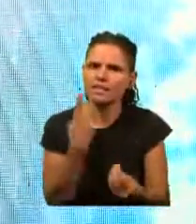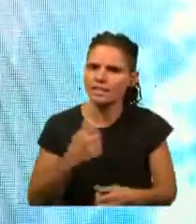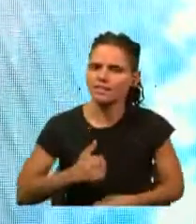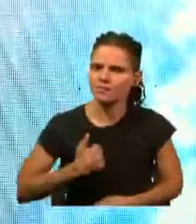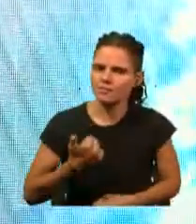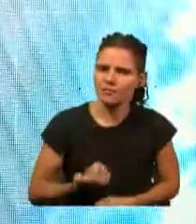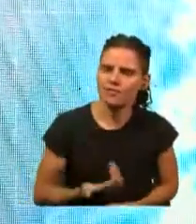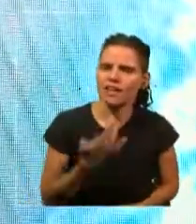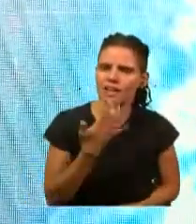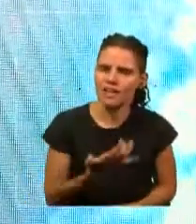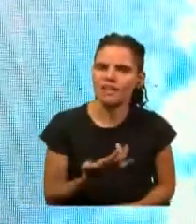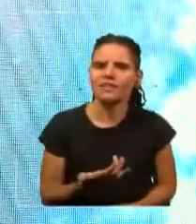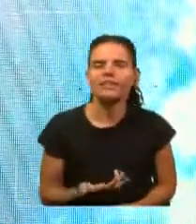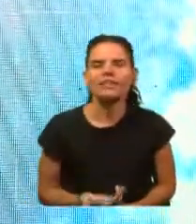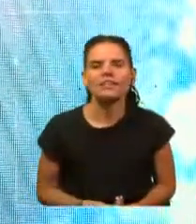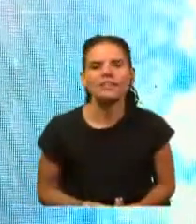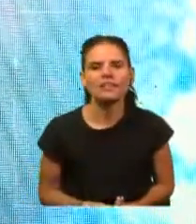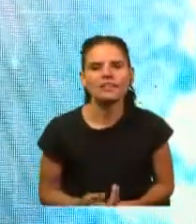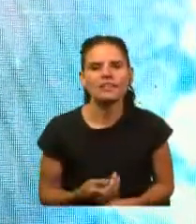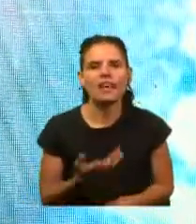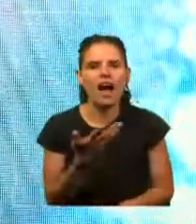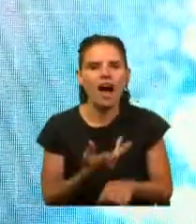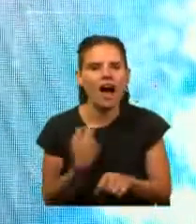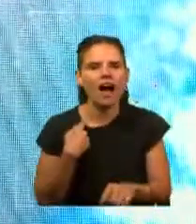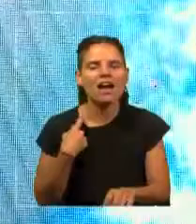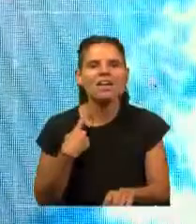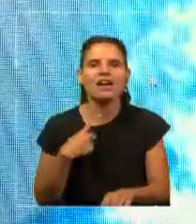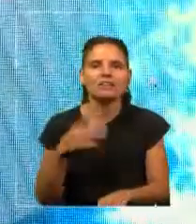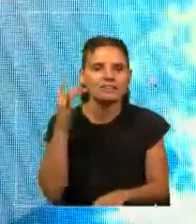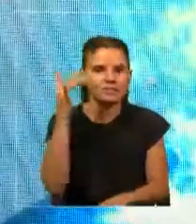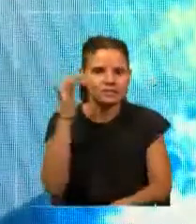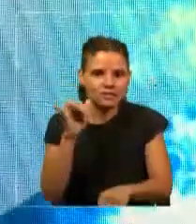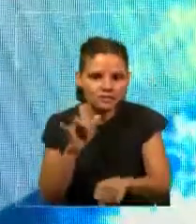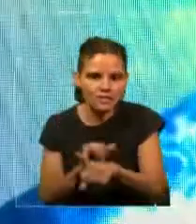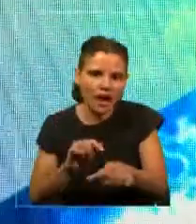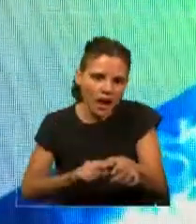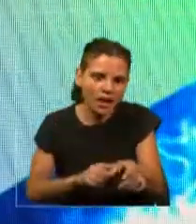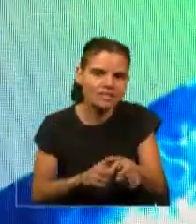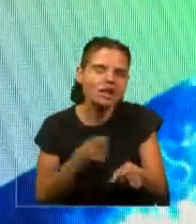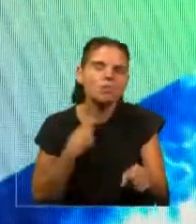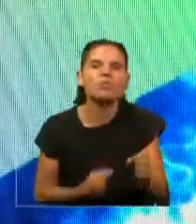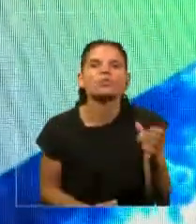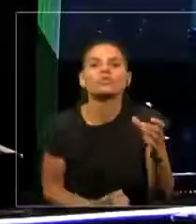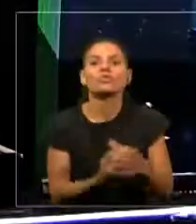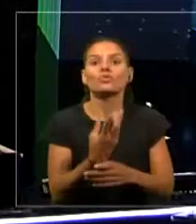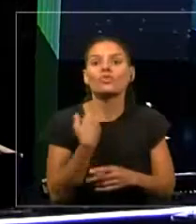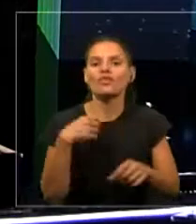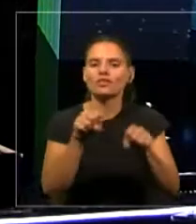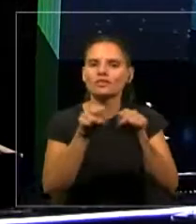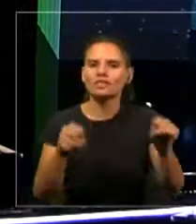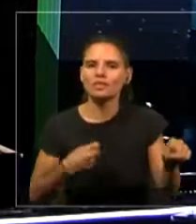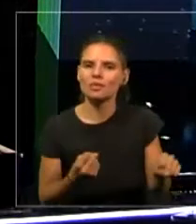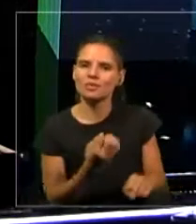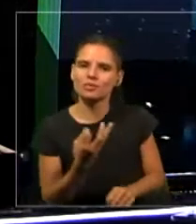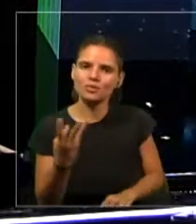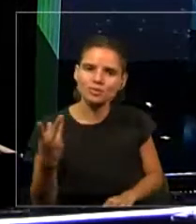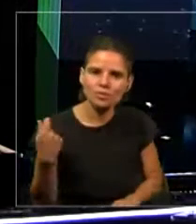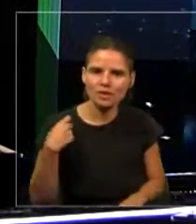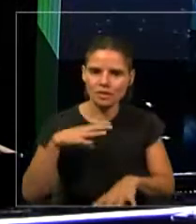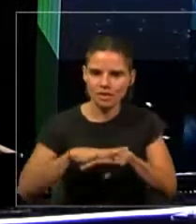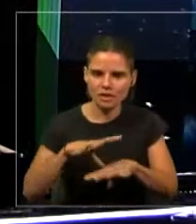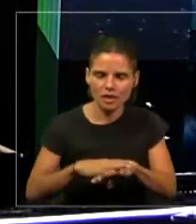finalmente de usar la inteligencia artificial, los nuevos sistemas numéricos para seguir de